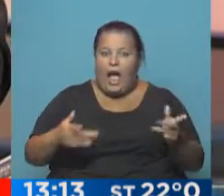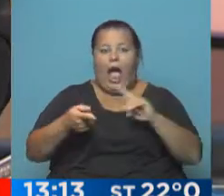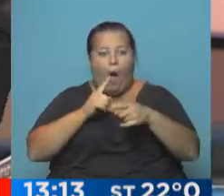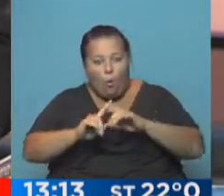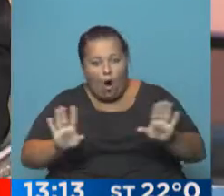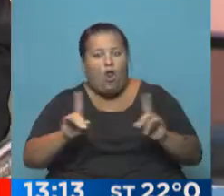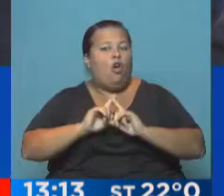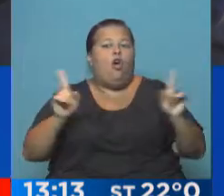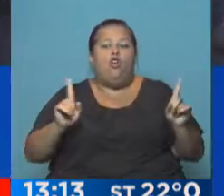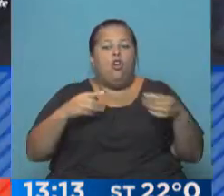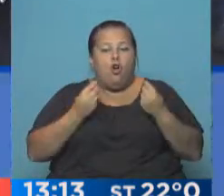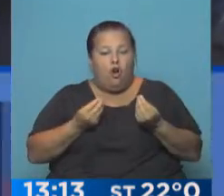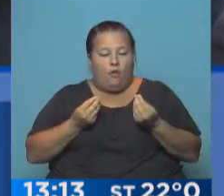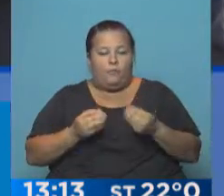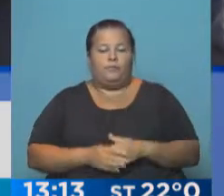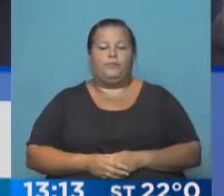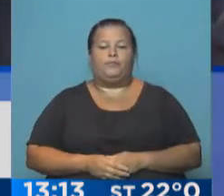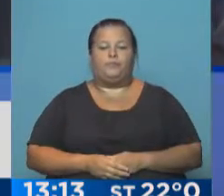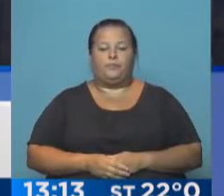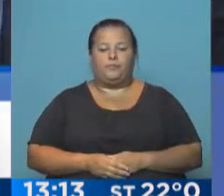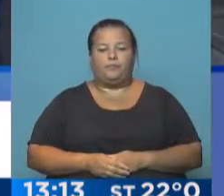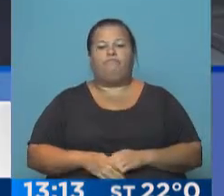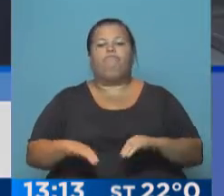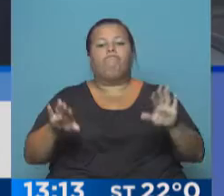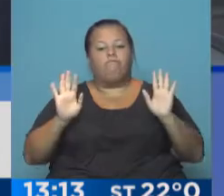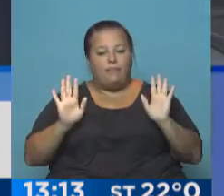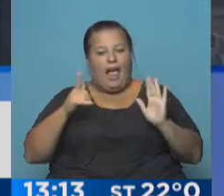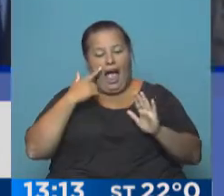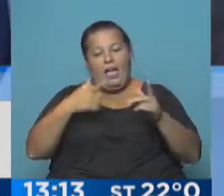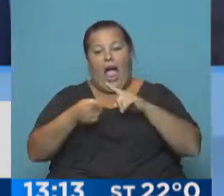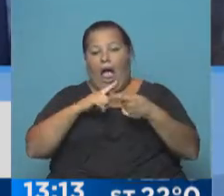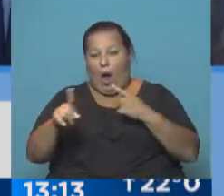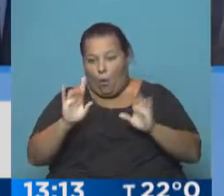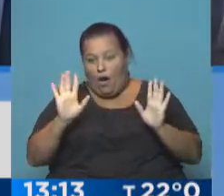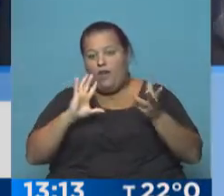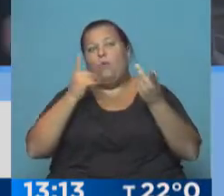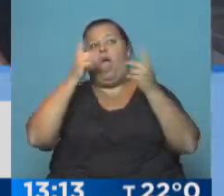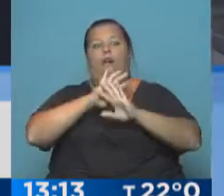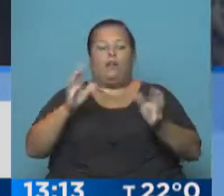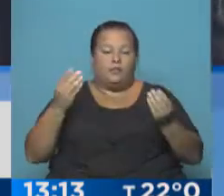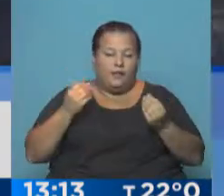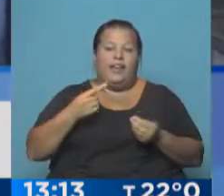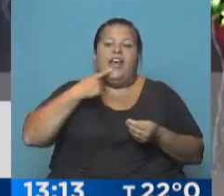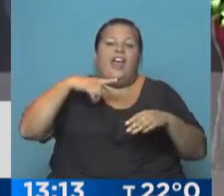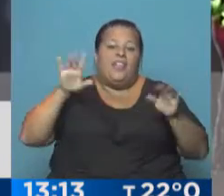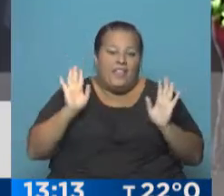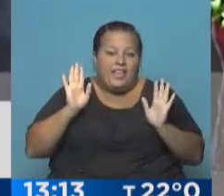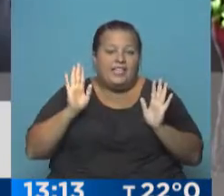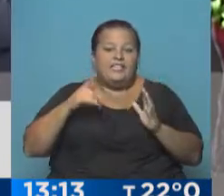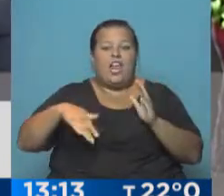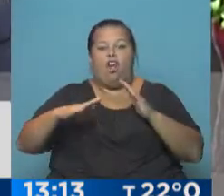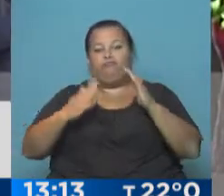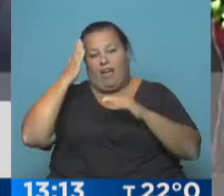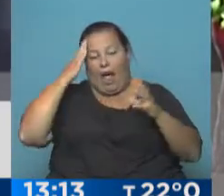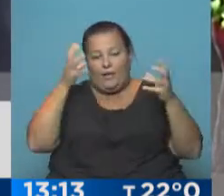consenso o por ahora no hay nada? Bueno, a ver si se pueden poner de acuerdo de alguna vez, ¿no? Dicen máximos